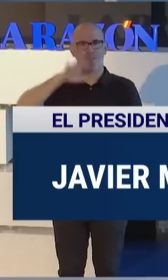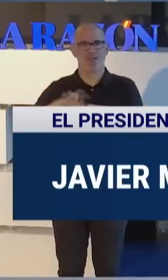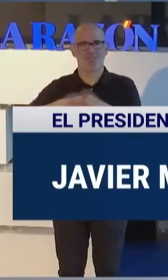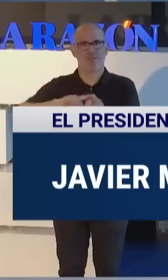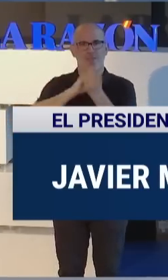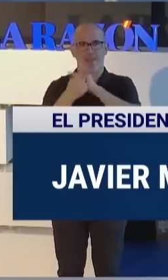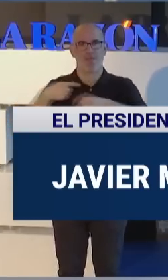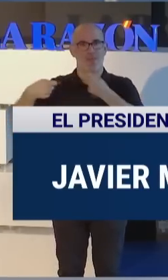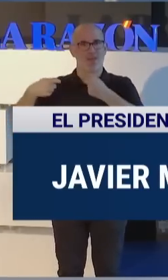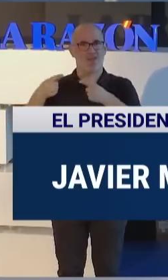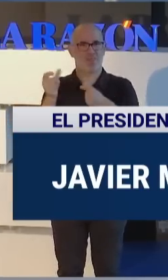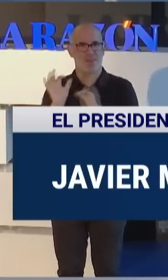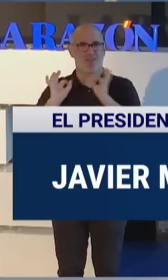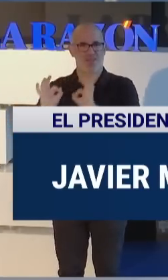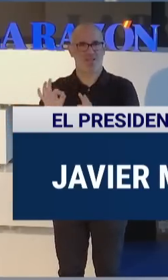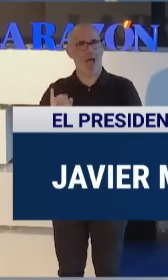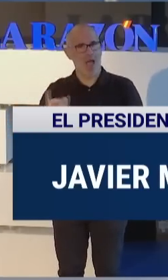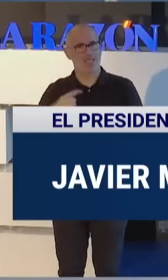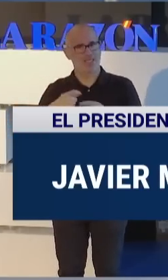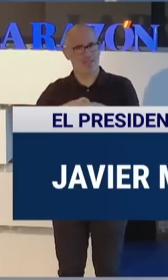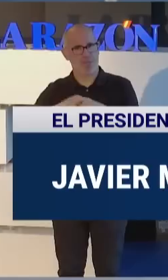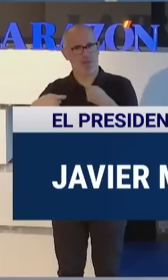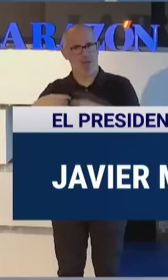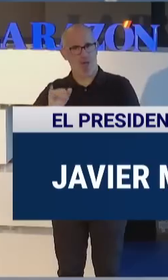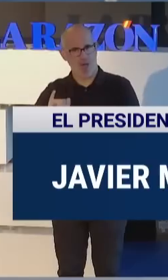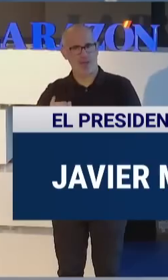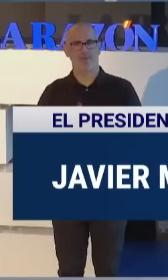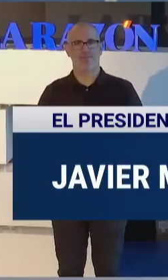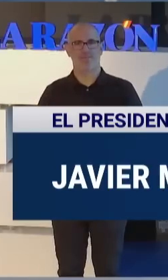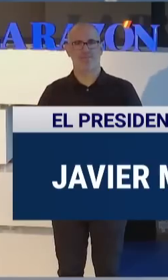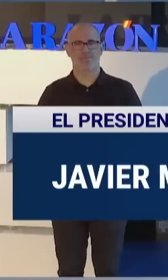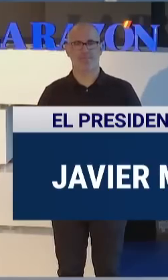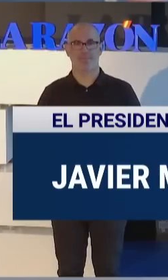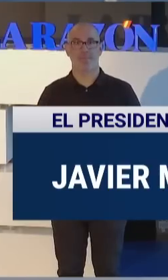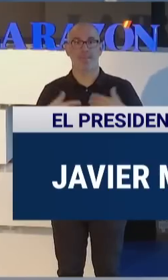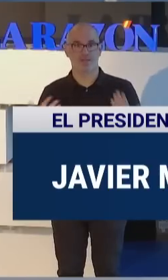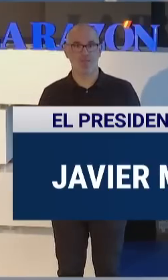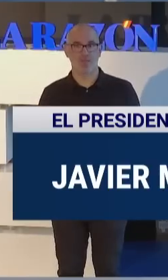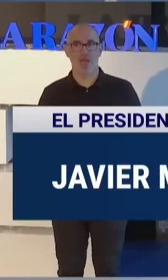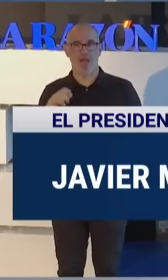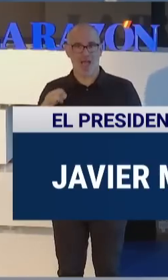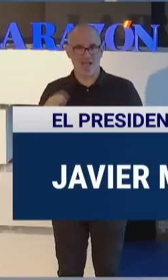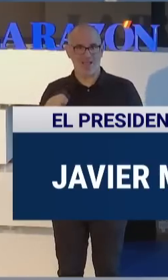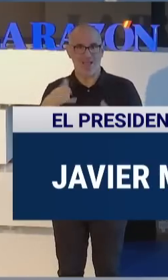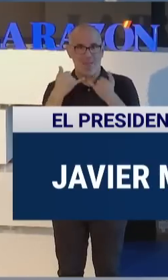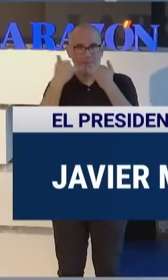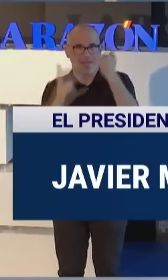cambio de mercado. Si hay un tipo de cambio de mercado. Y la brecha, y no hay brecha, ese es un dato